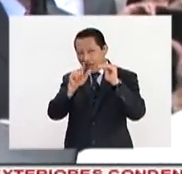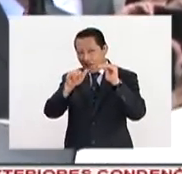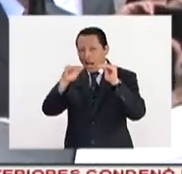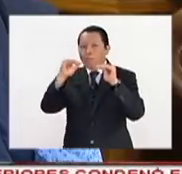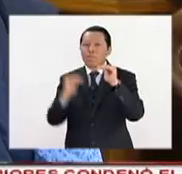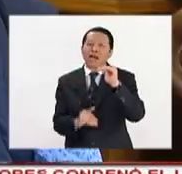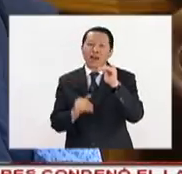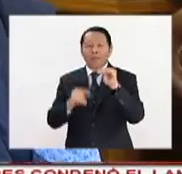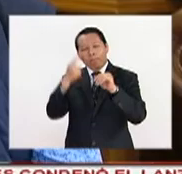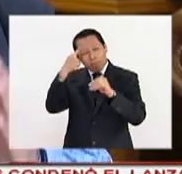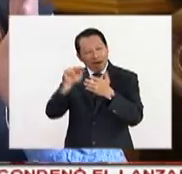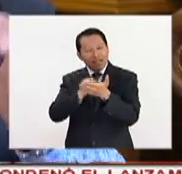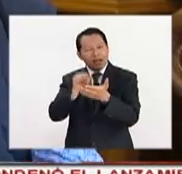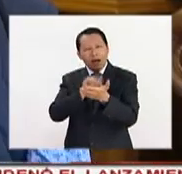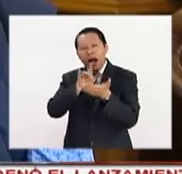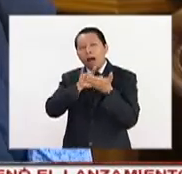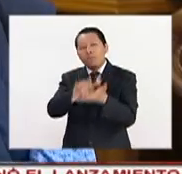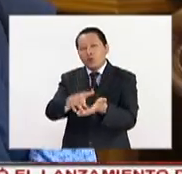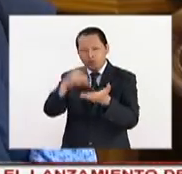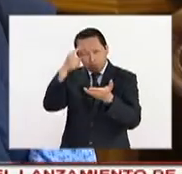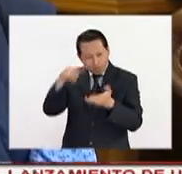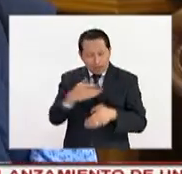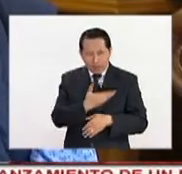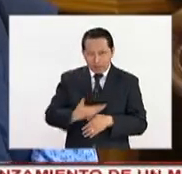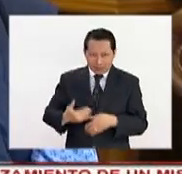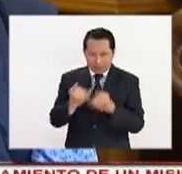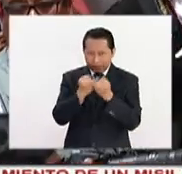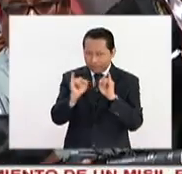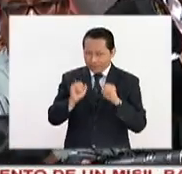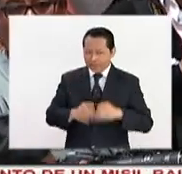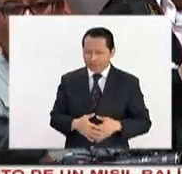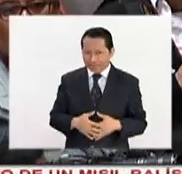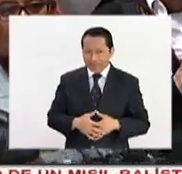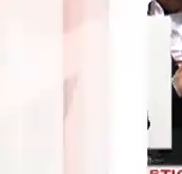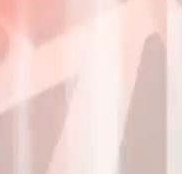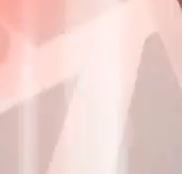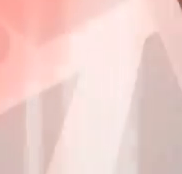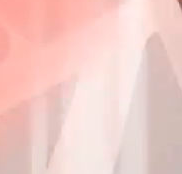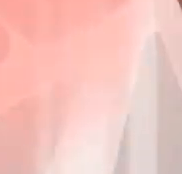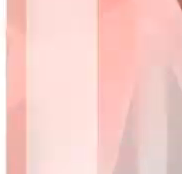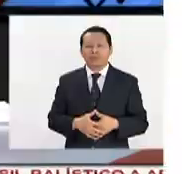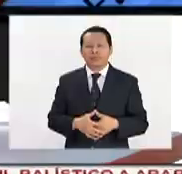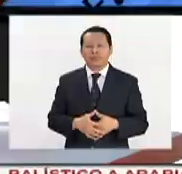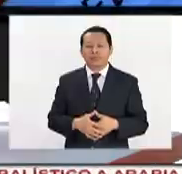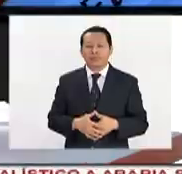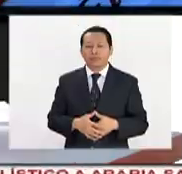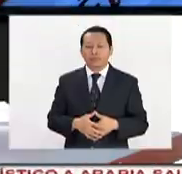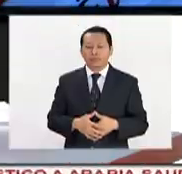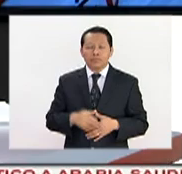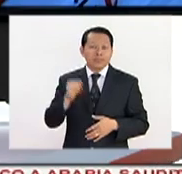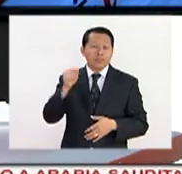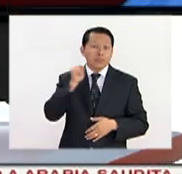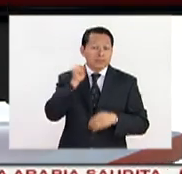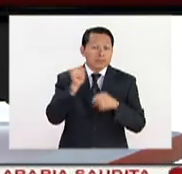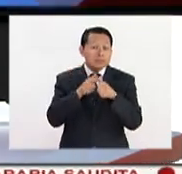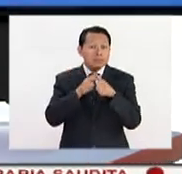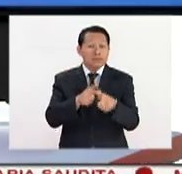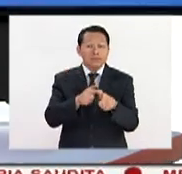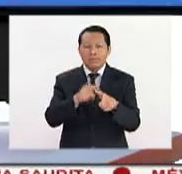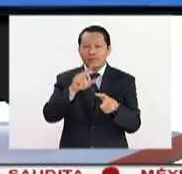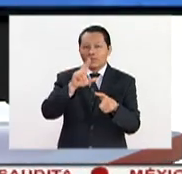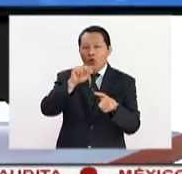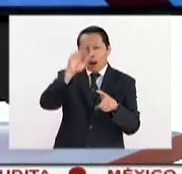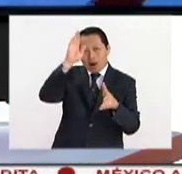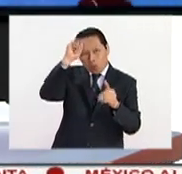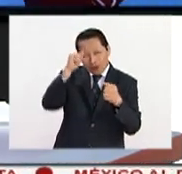firmas de apoyo a la presidencia por la vía independiente. Y en el Senado continúa el desacuerdo